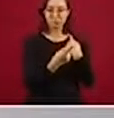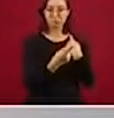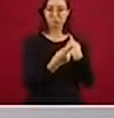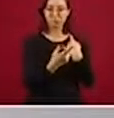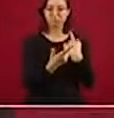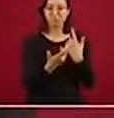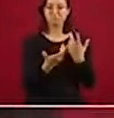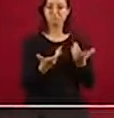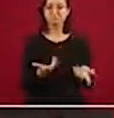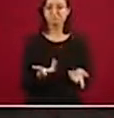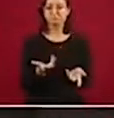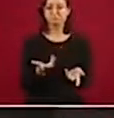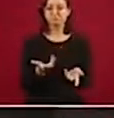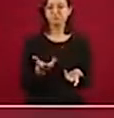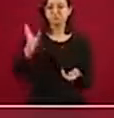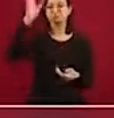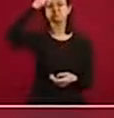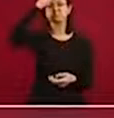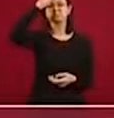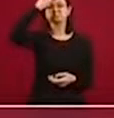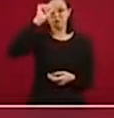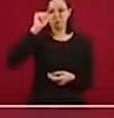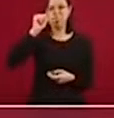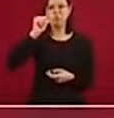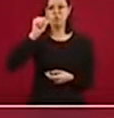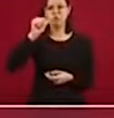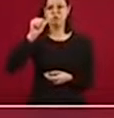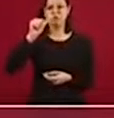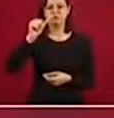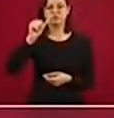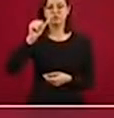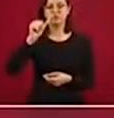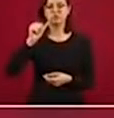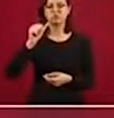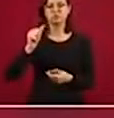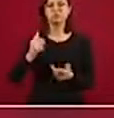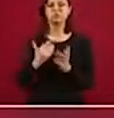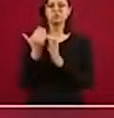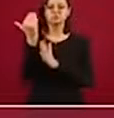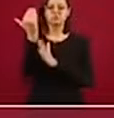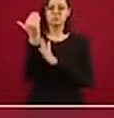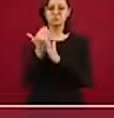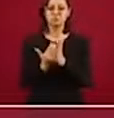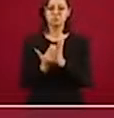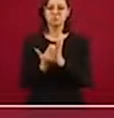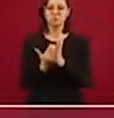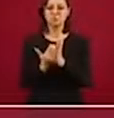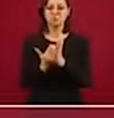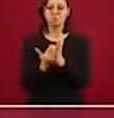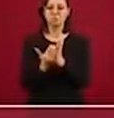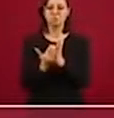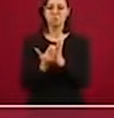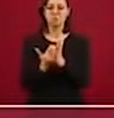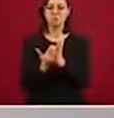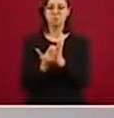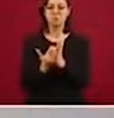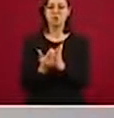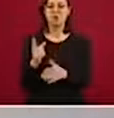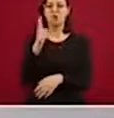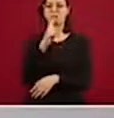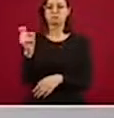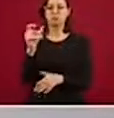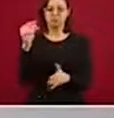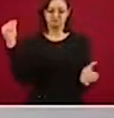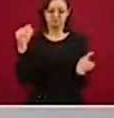y se llegó a un acuerdo de hacer una disminución de 100.000